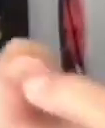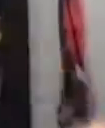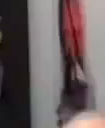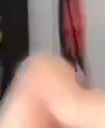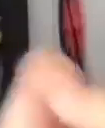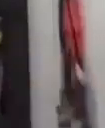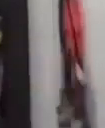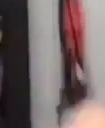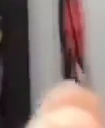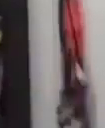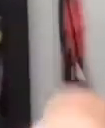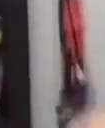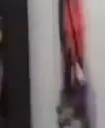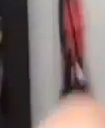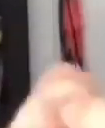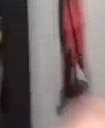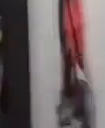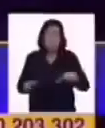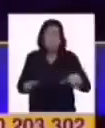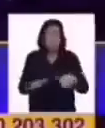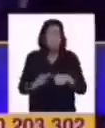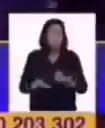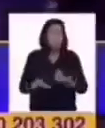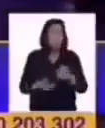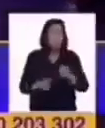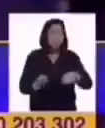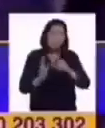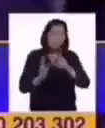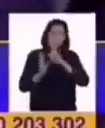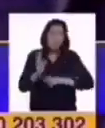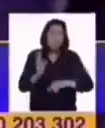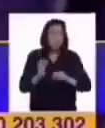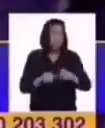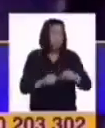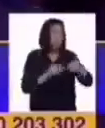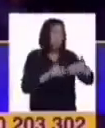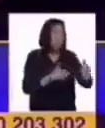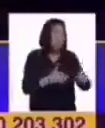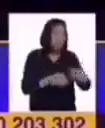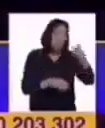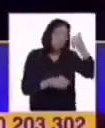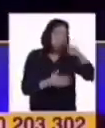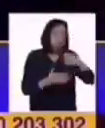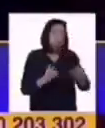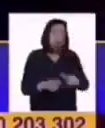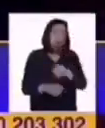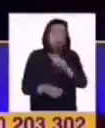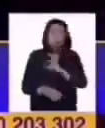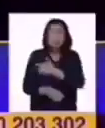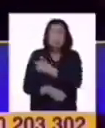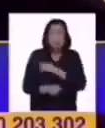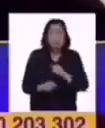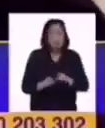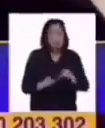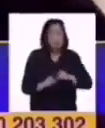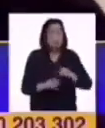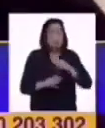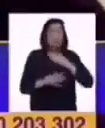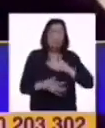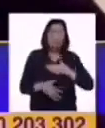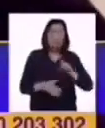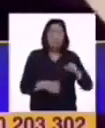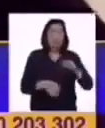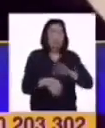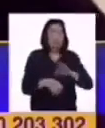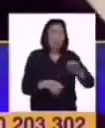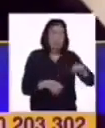estado esperando tanto vaya a vacunarse vaya con confiado hace un área de trias con un área de vacunación incluso un área de descanso